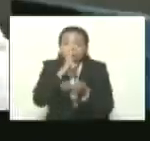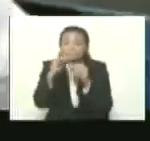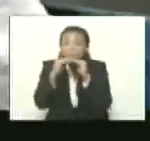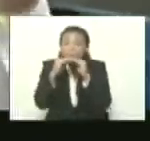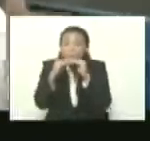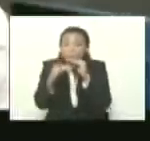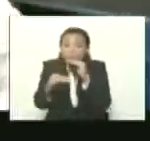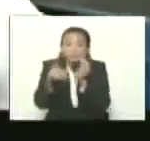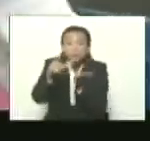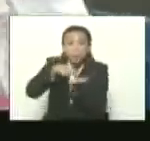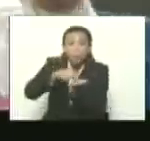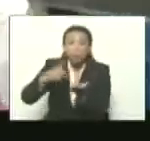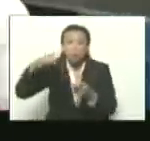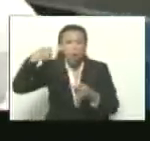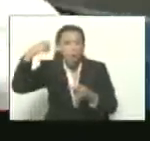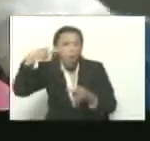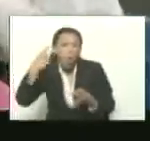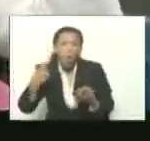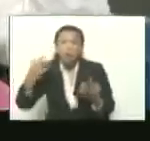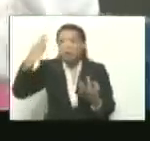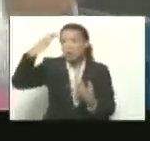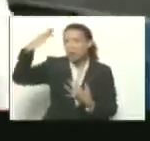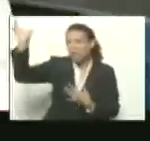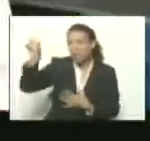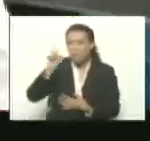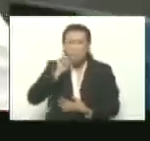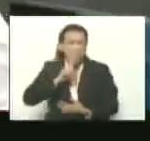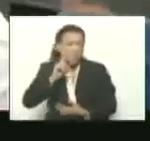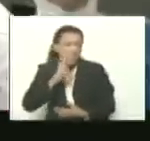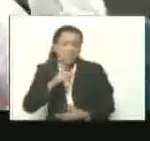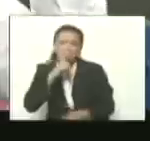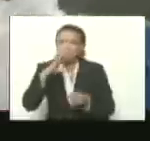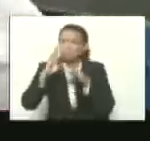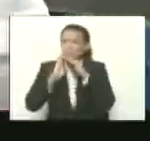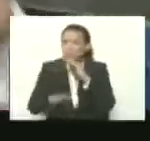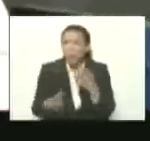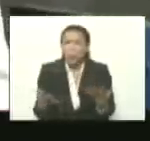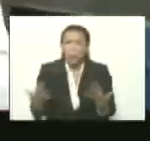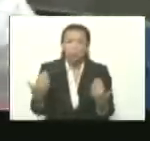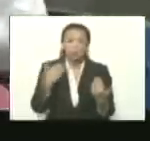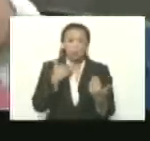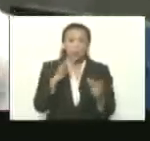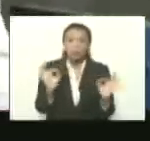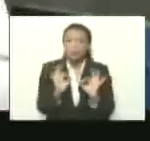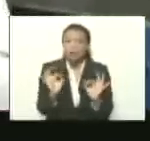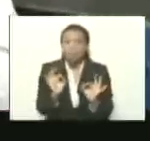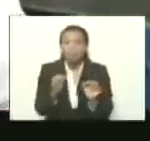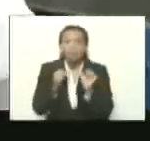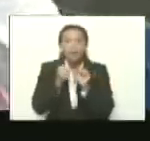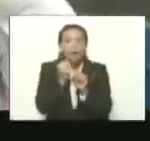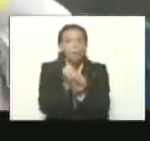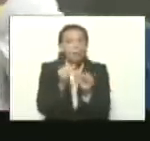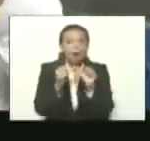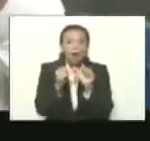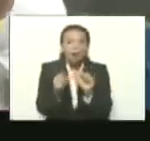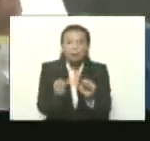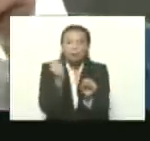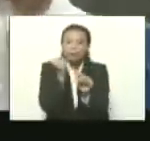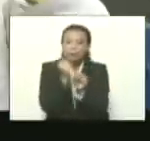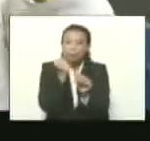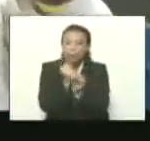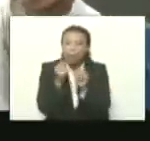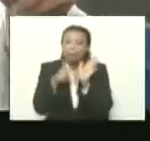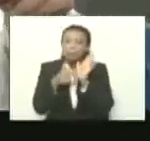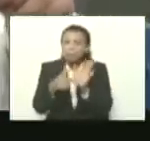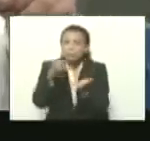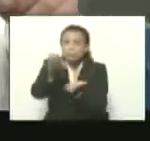de semillas. Nos llamaron locos, nos llamaron soñadores, nos mandaron casi a matar, pero nosotros no nos paramos, ahí estamos. En el tema de la